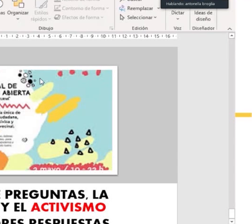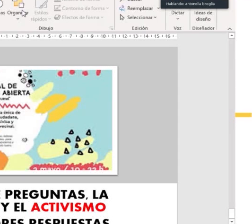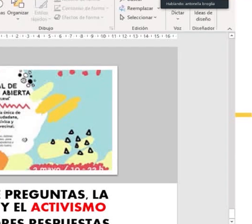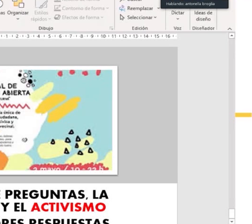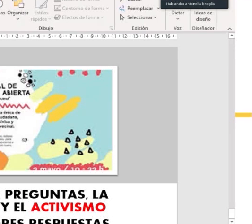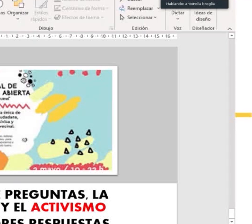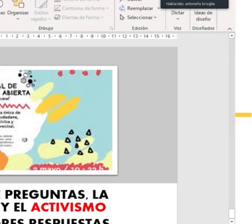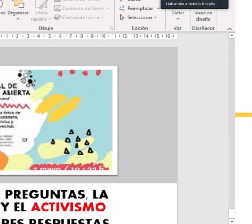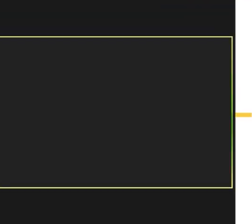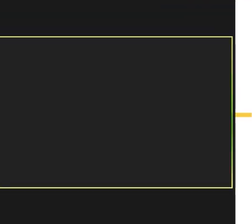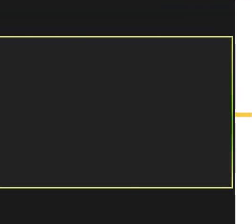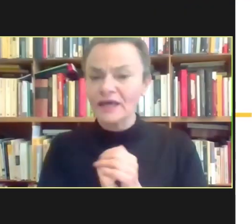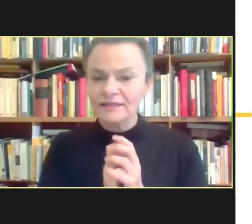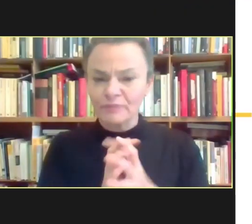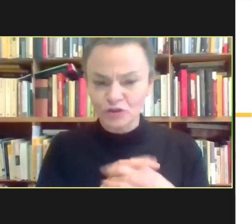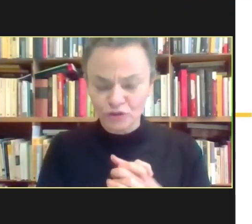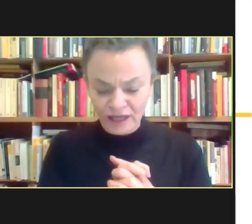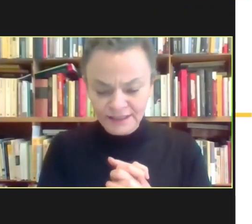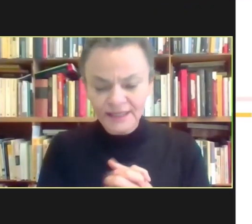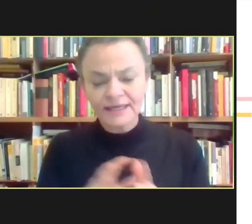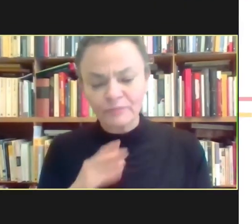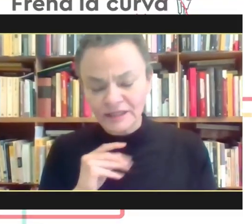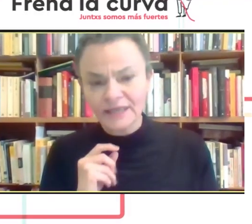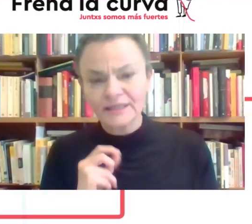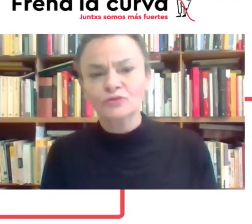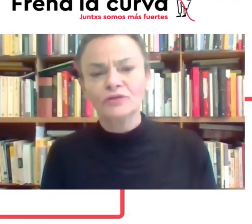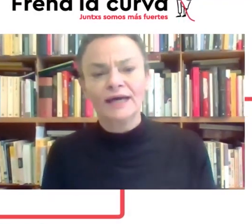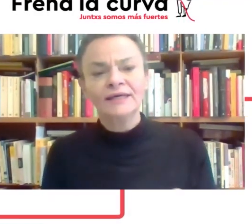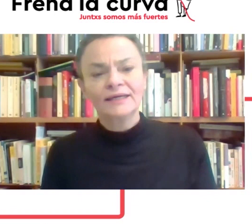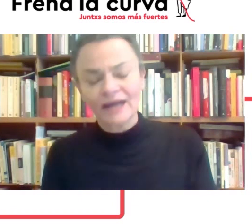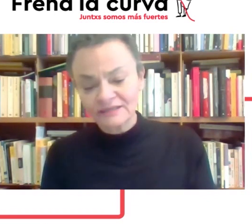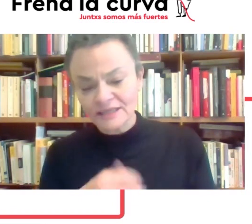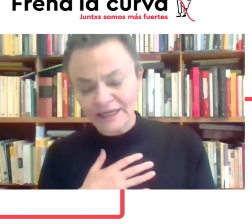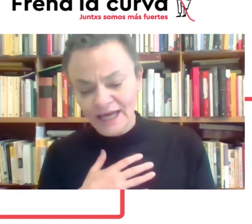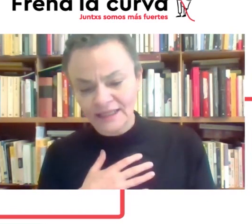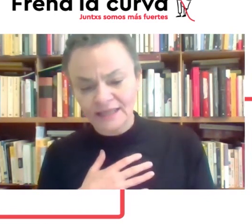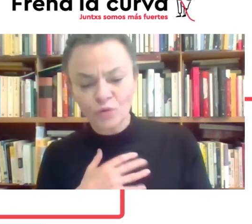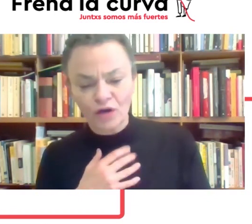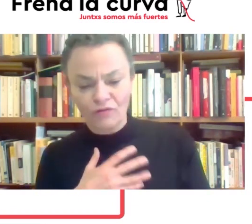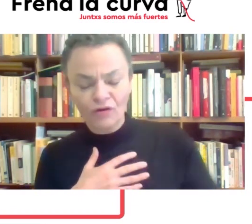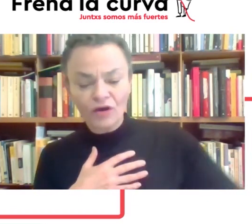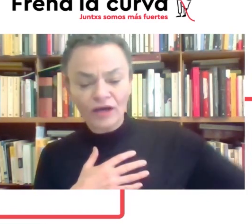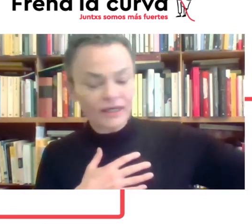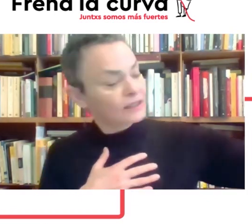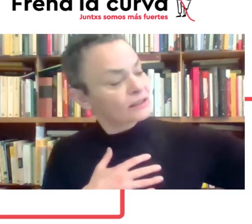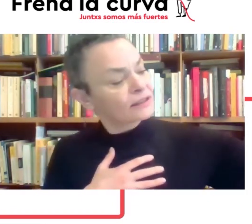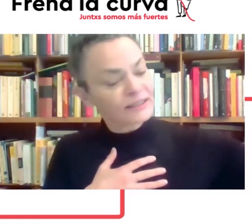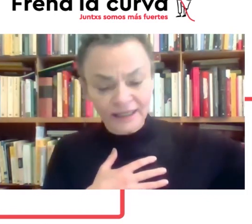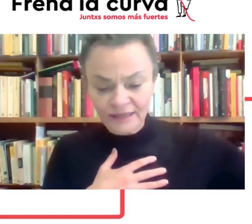ofrecimientos de ayuda y también de personas que pedían ayuda. Gracias, Mariana, de nuevo. Muchas gracias a vosotros.